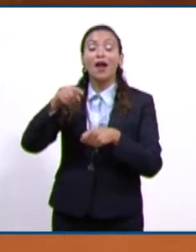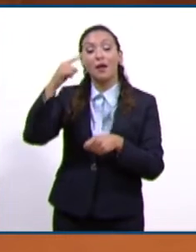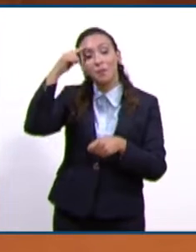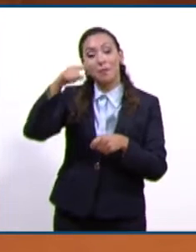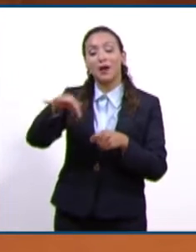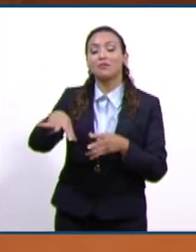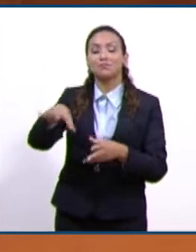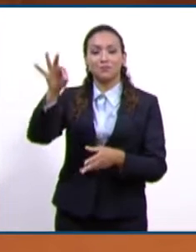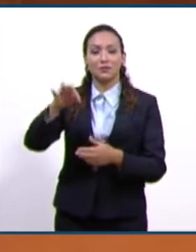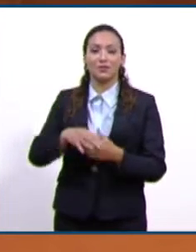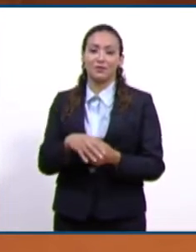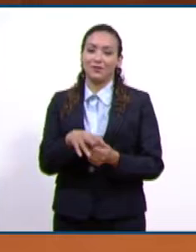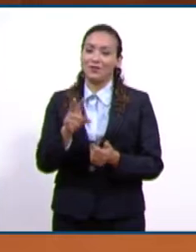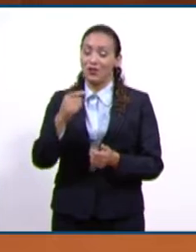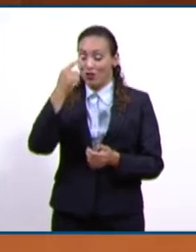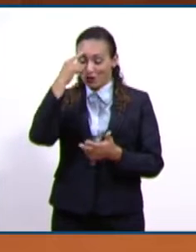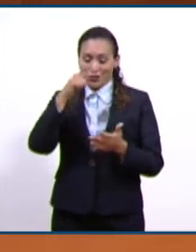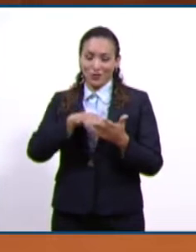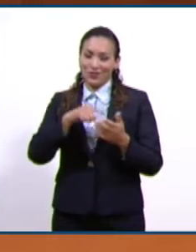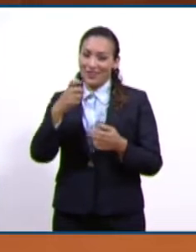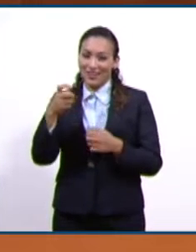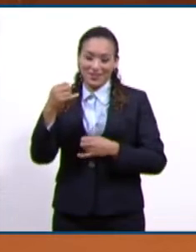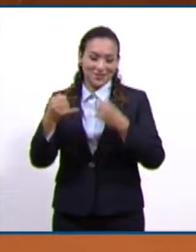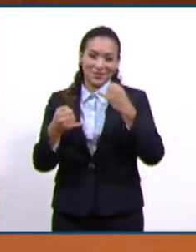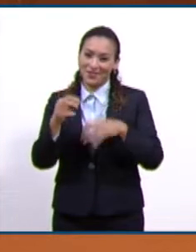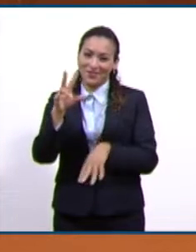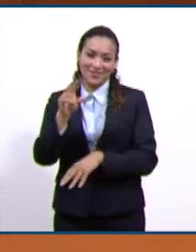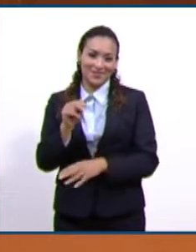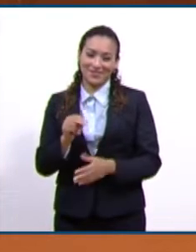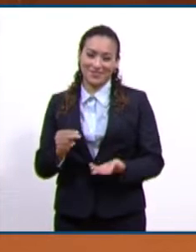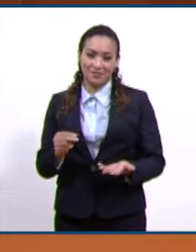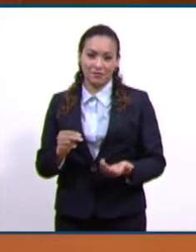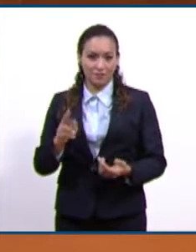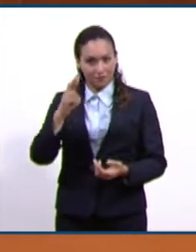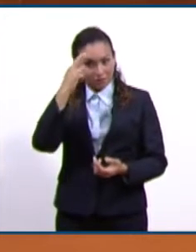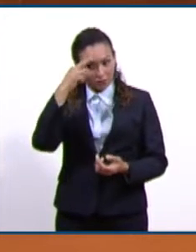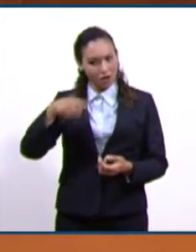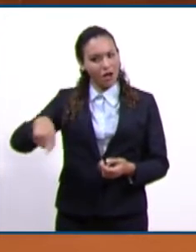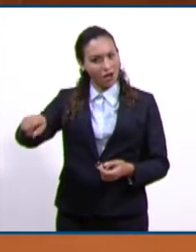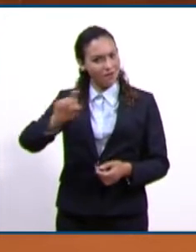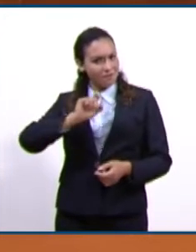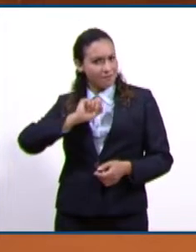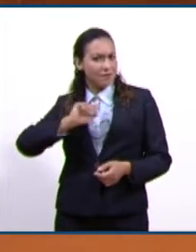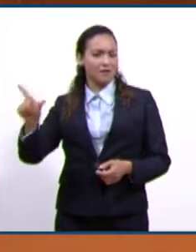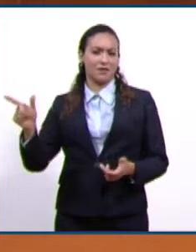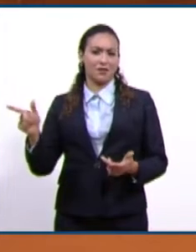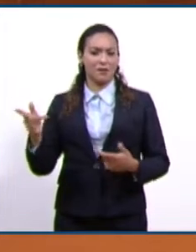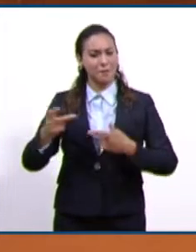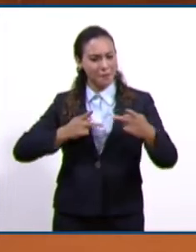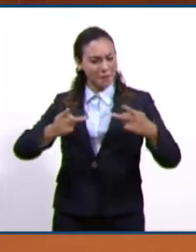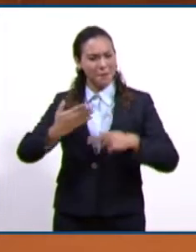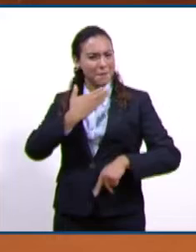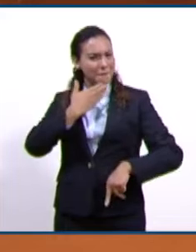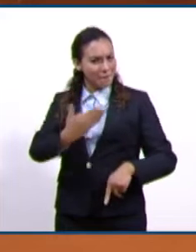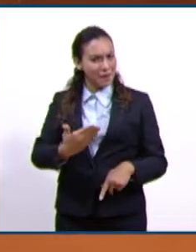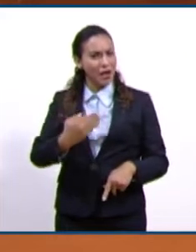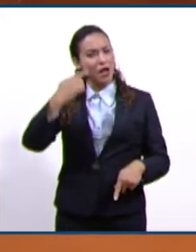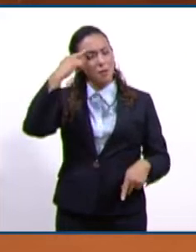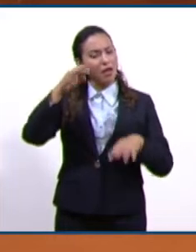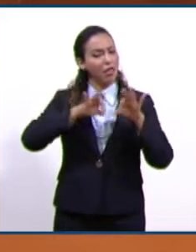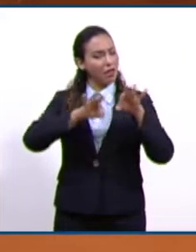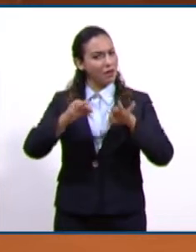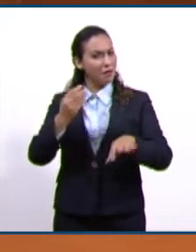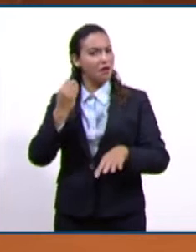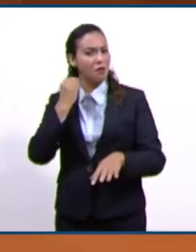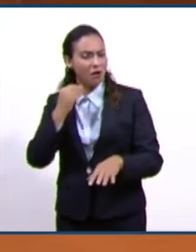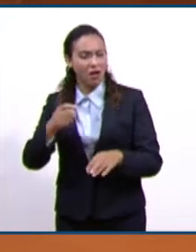que van a dejar de ser jueces. Recuerden, profesionales del derecho, capacitados extraordinariamente, al menos